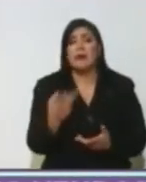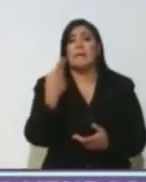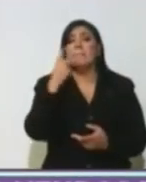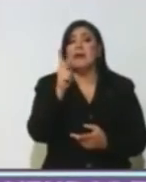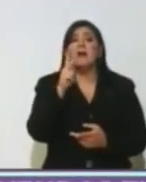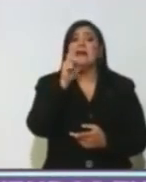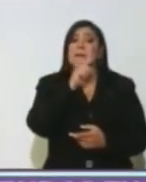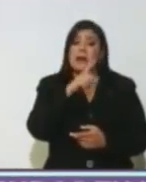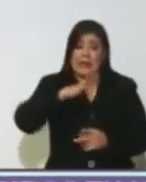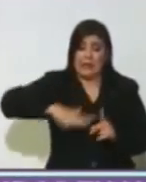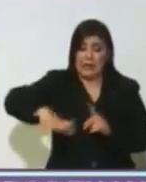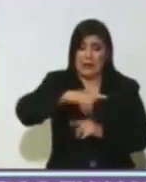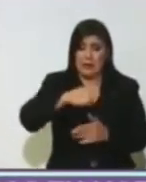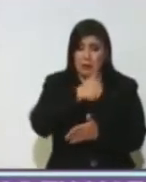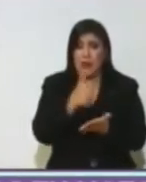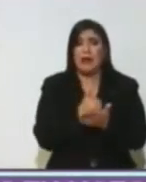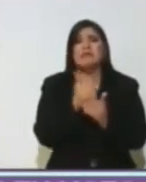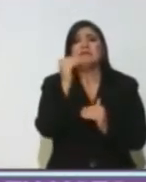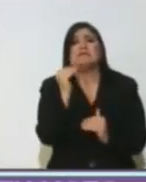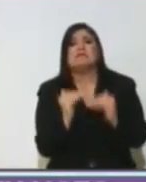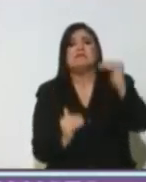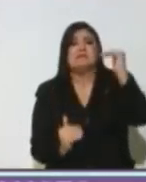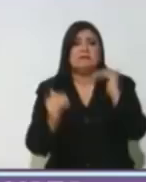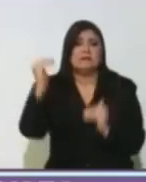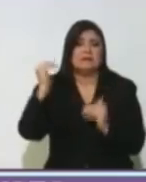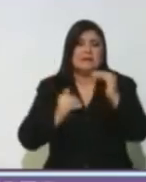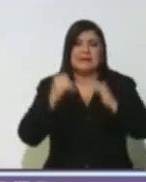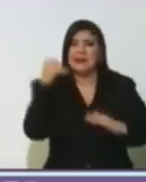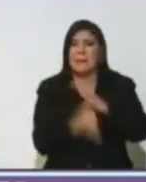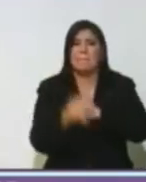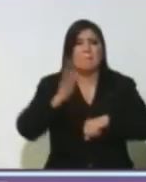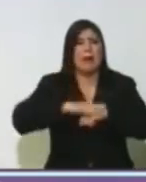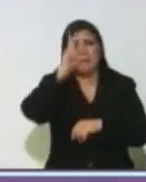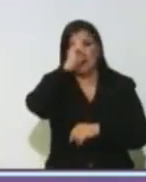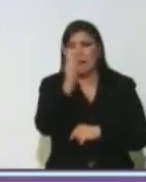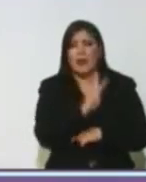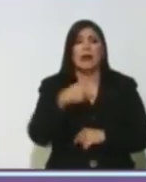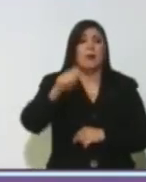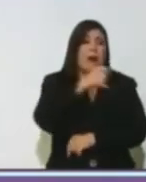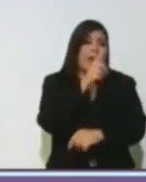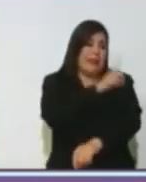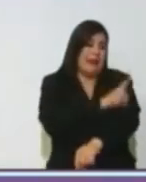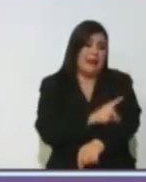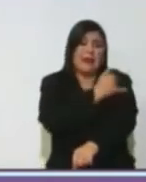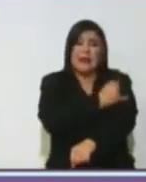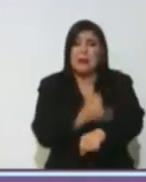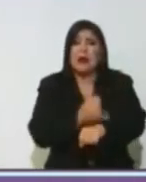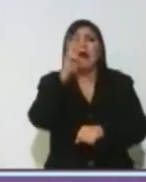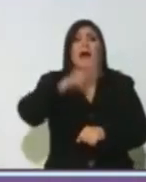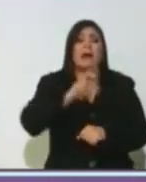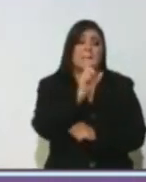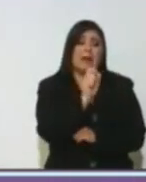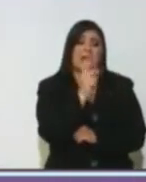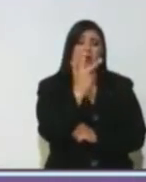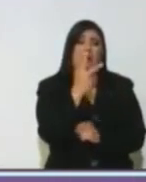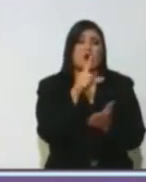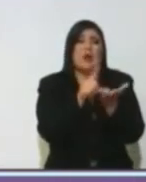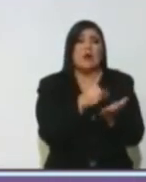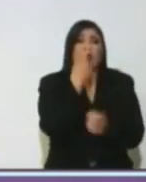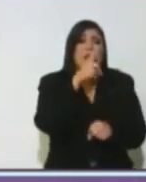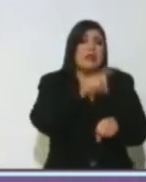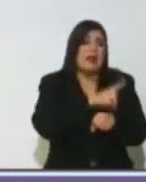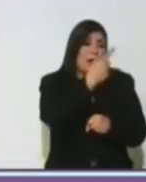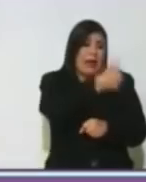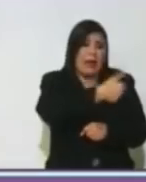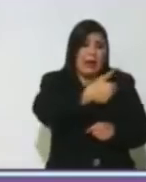en esta ciudad por el consumo de agua en delegaciones como iztapalapa la gente puede llegar a consumir 28 litros por día por